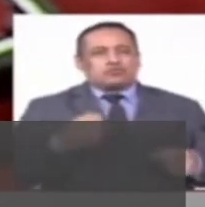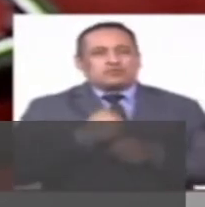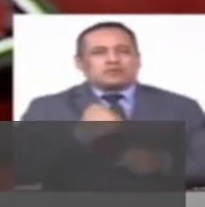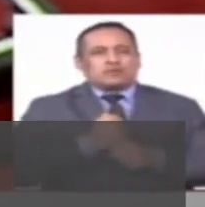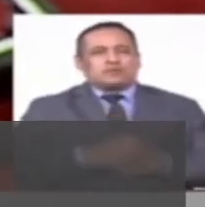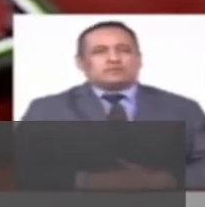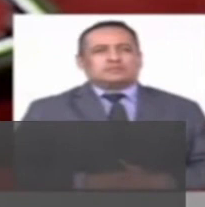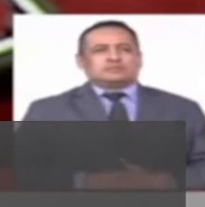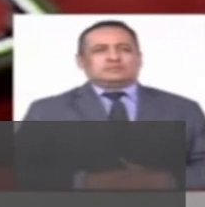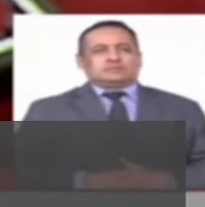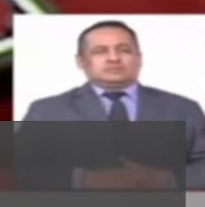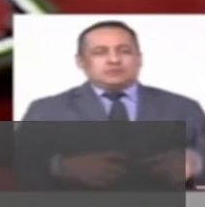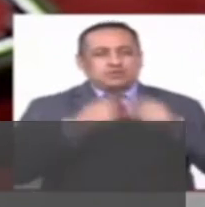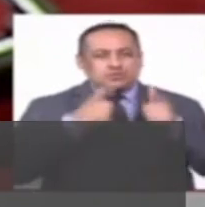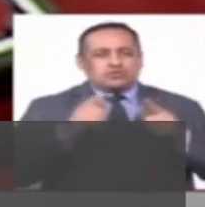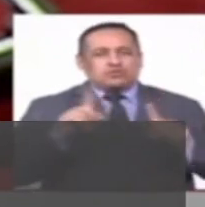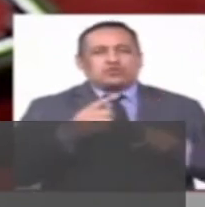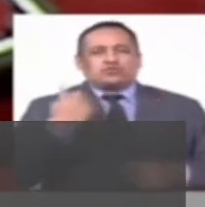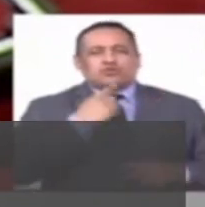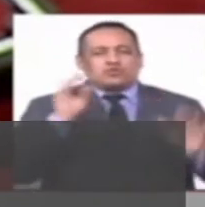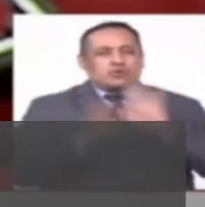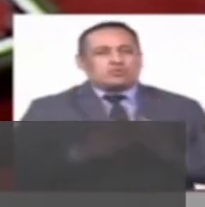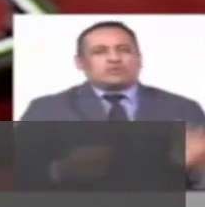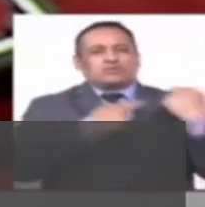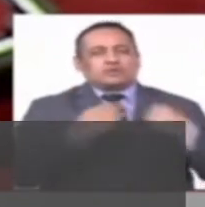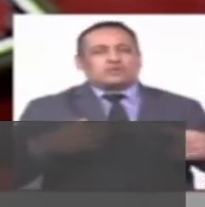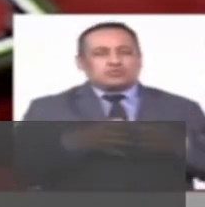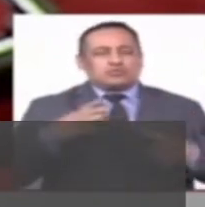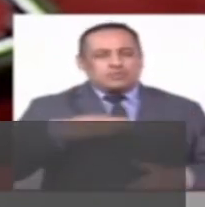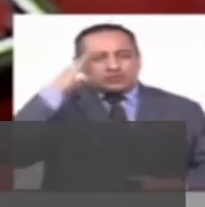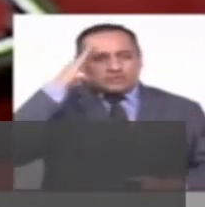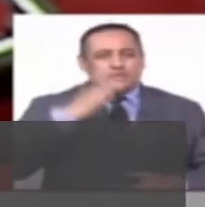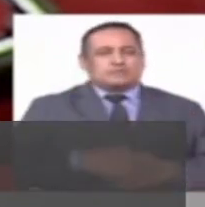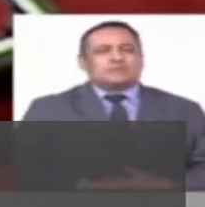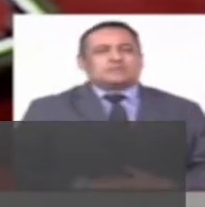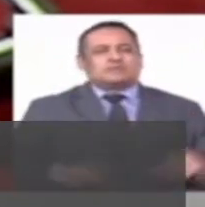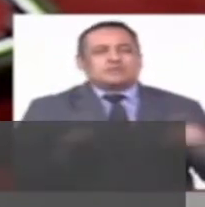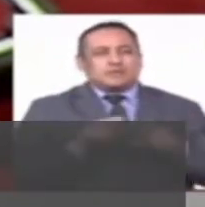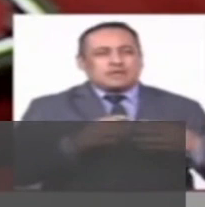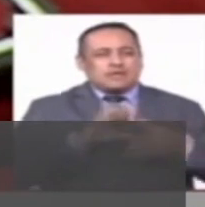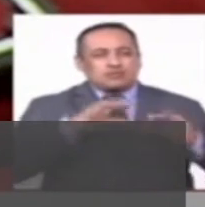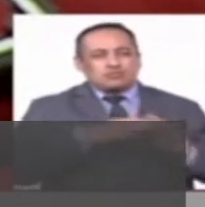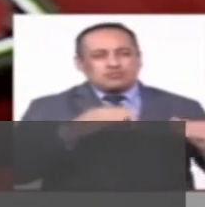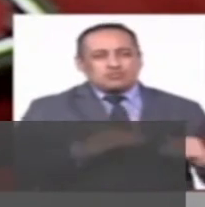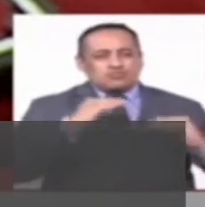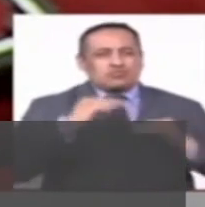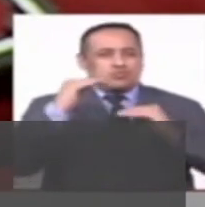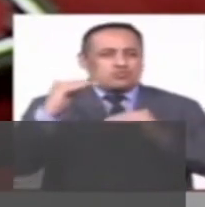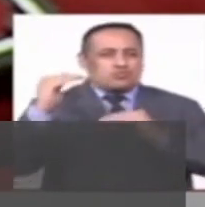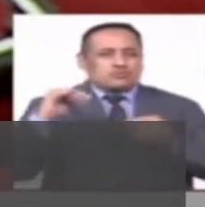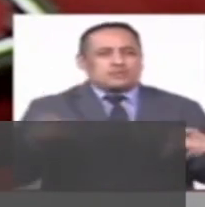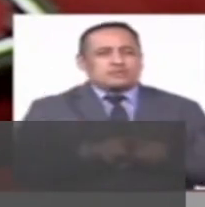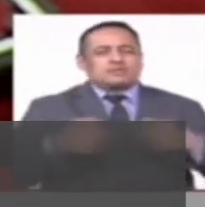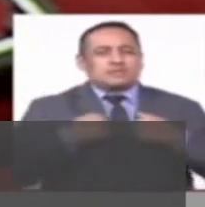intervienen la seguridad no es solamente responsabilidad de la policía hay una cadena que